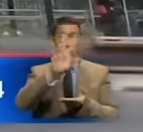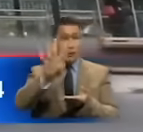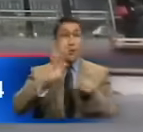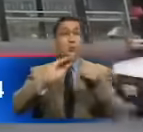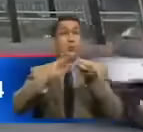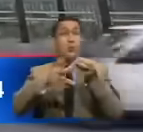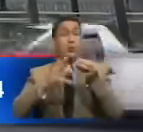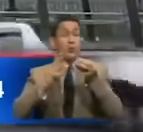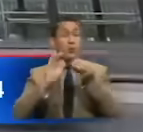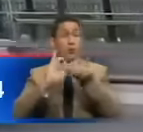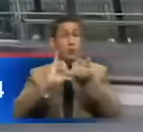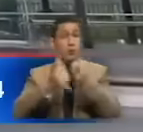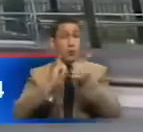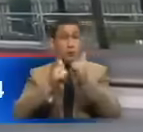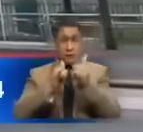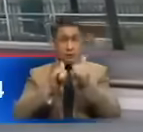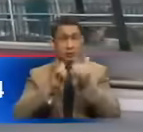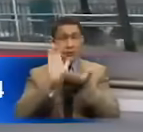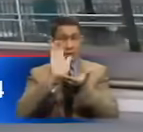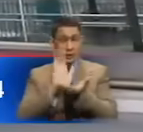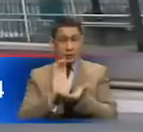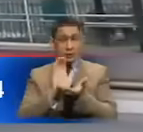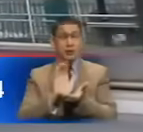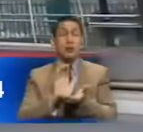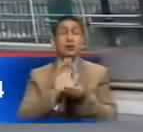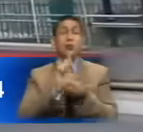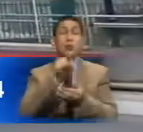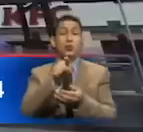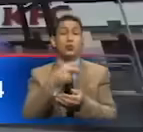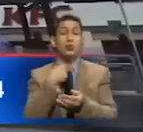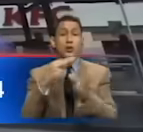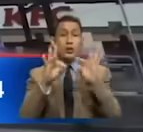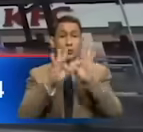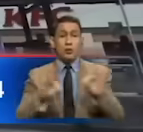099-998-8234 y en el correo electrónico